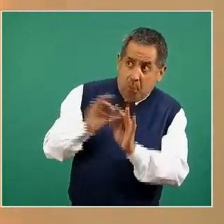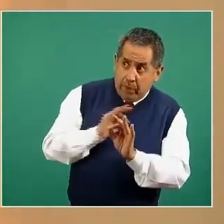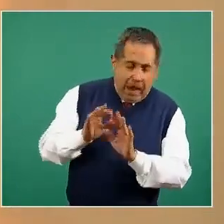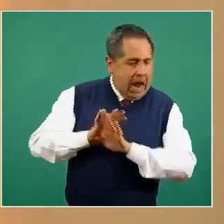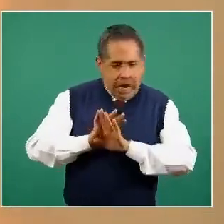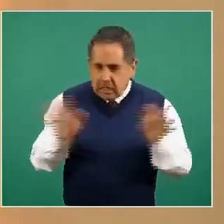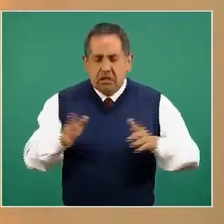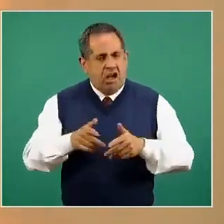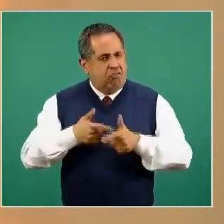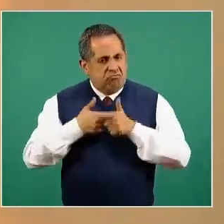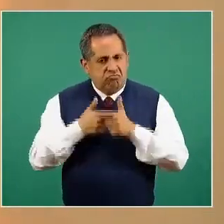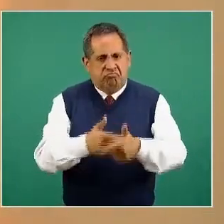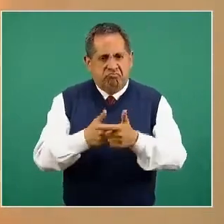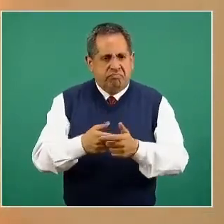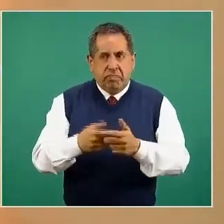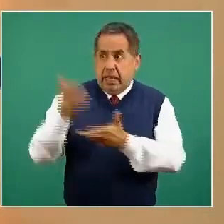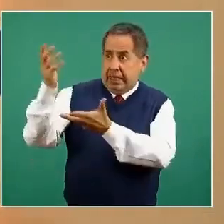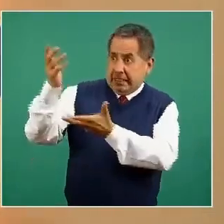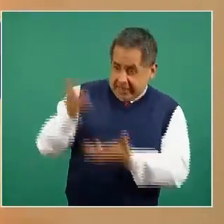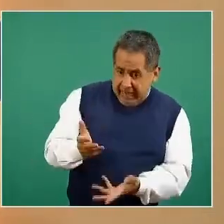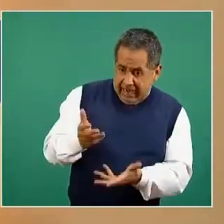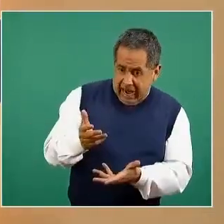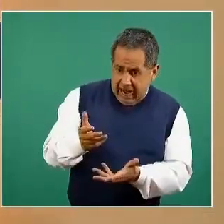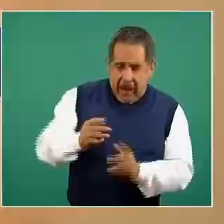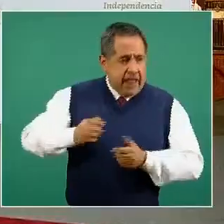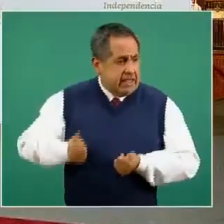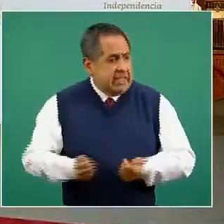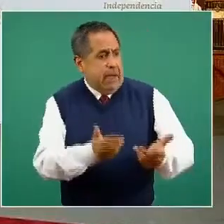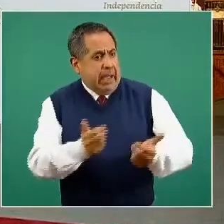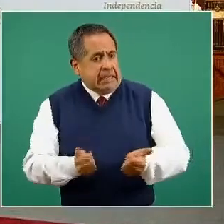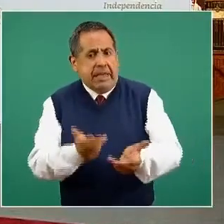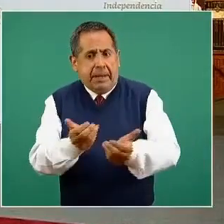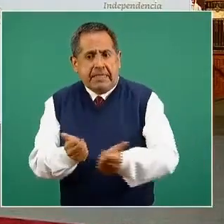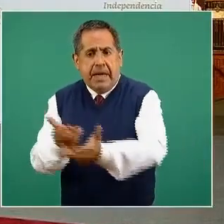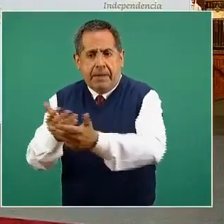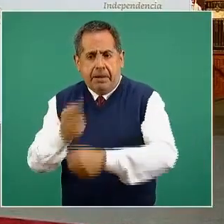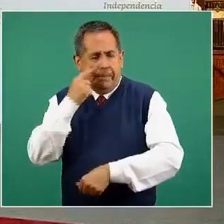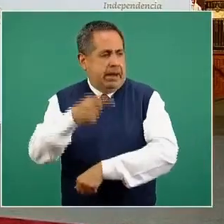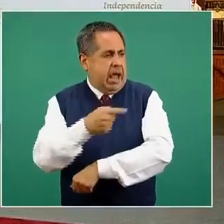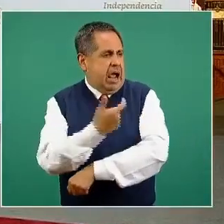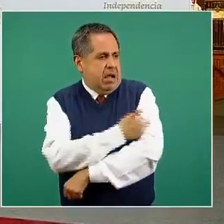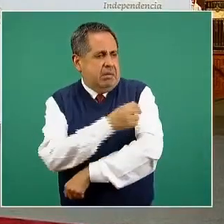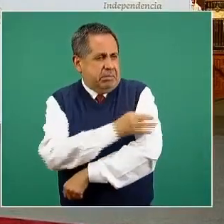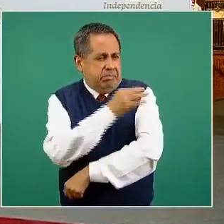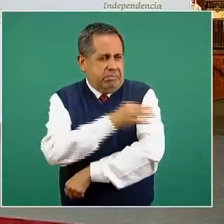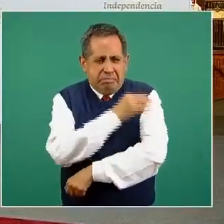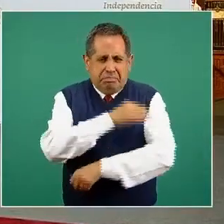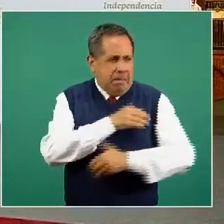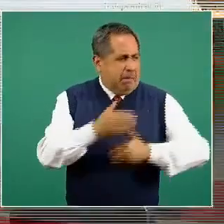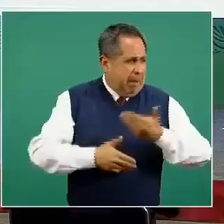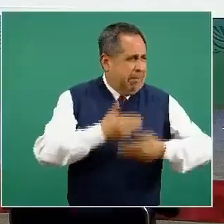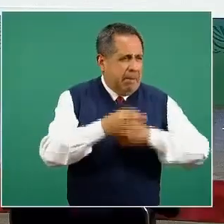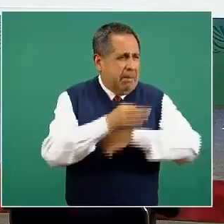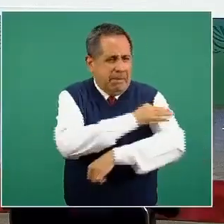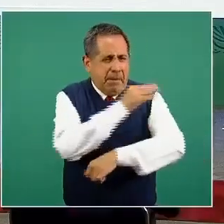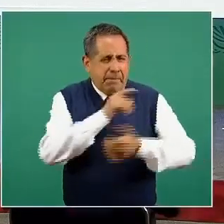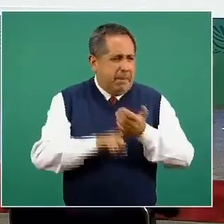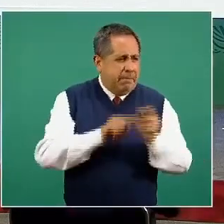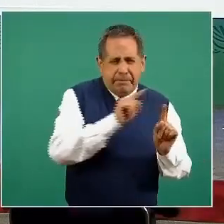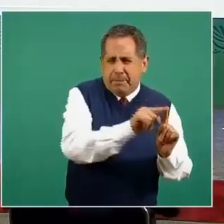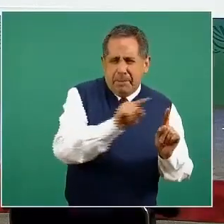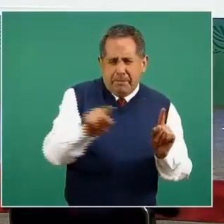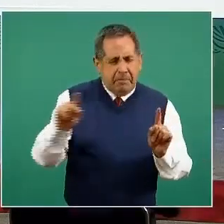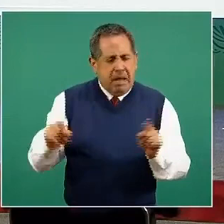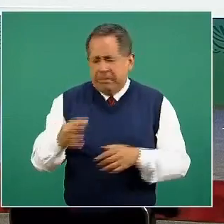mientras no sea el caso, tan pronto pisan, tocan, llegan, arriban, se acercan al territorio nacional, son